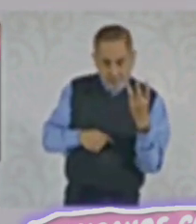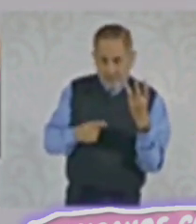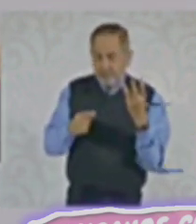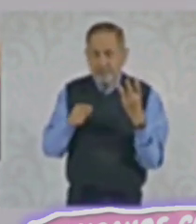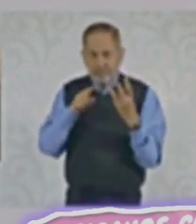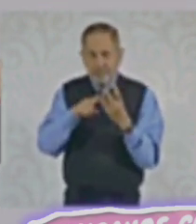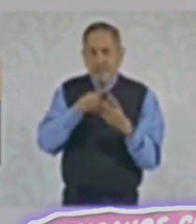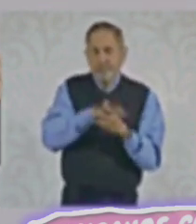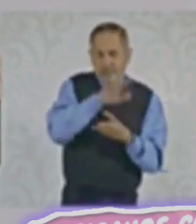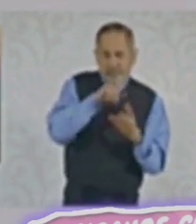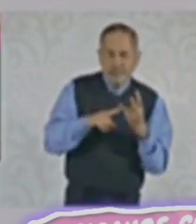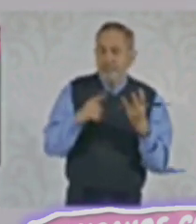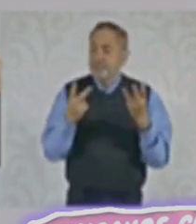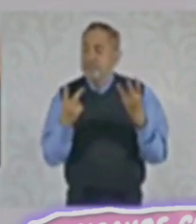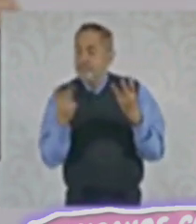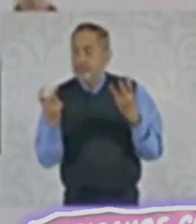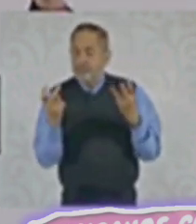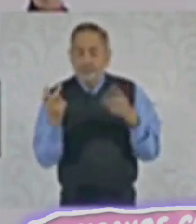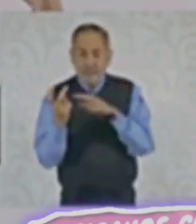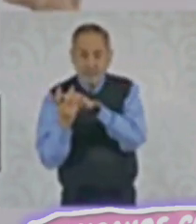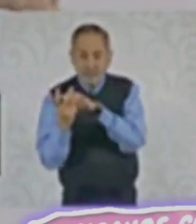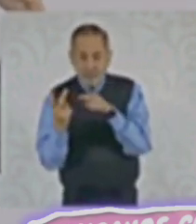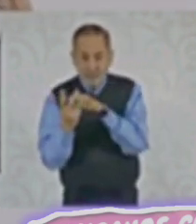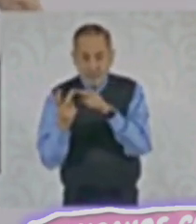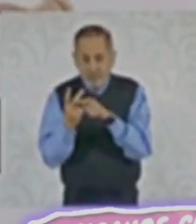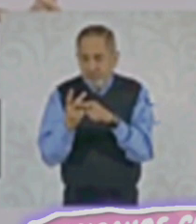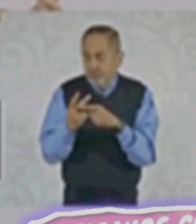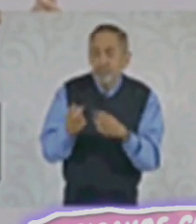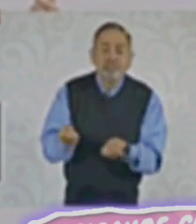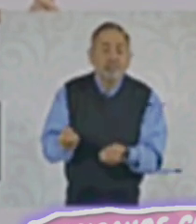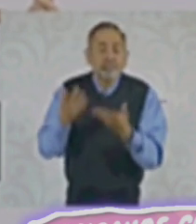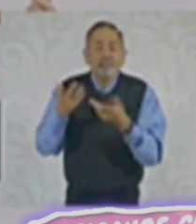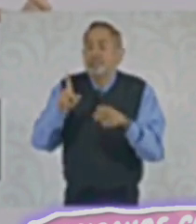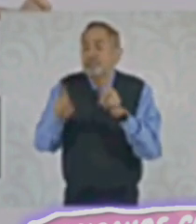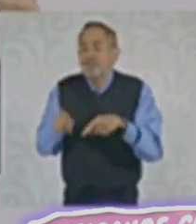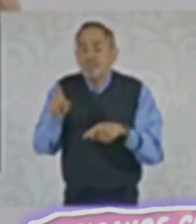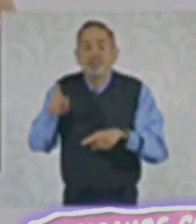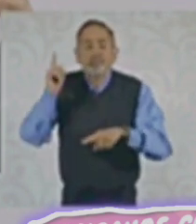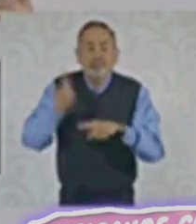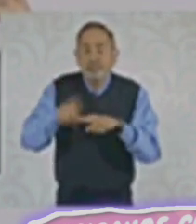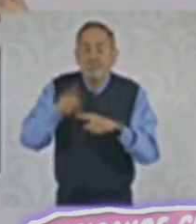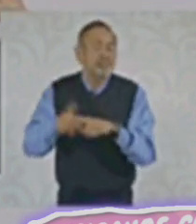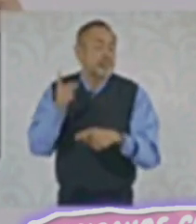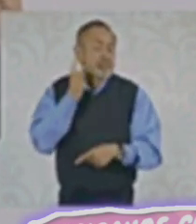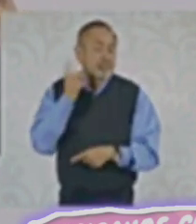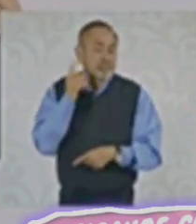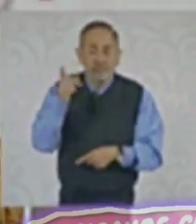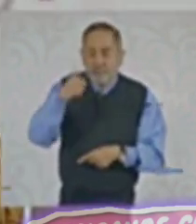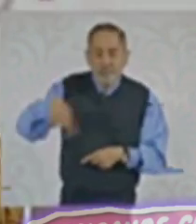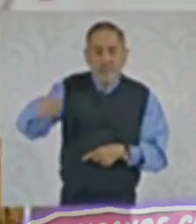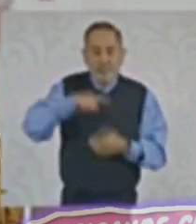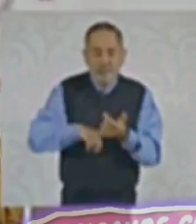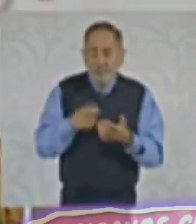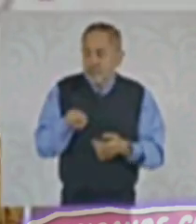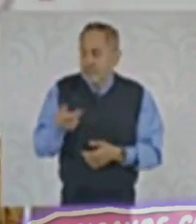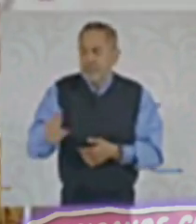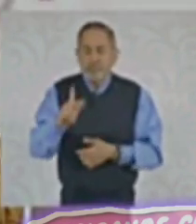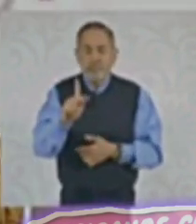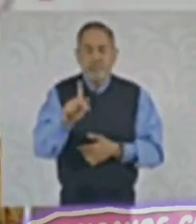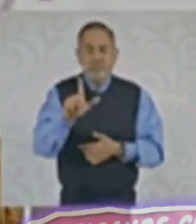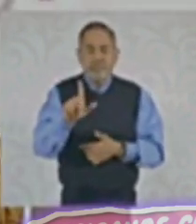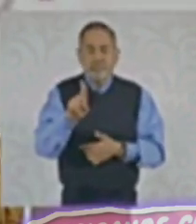de mayoría y luego se reparten 200 curules en diputados llamados plurinominales